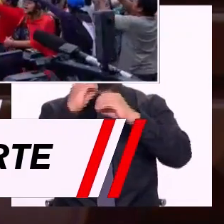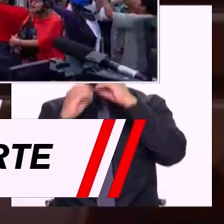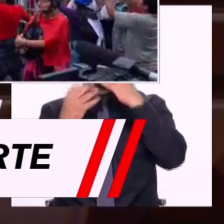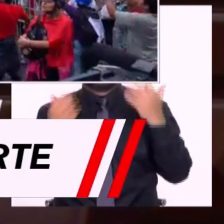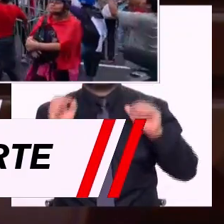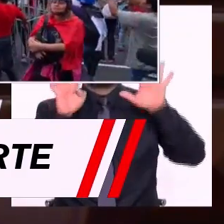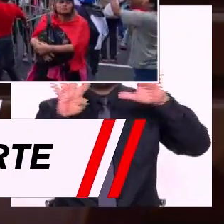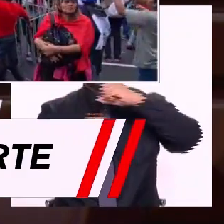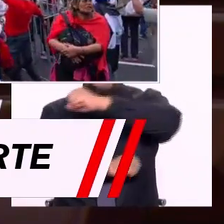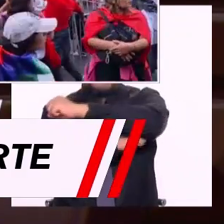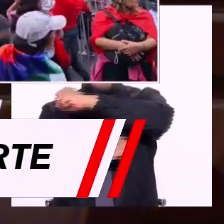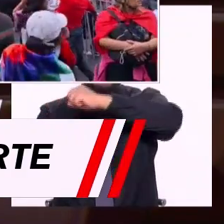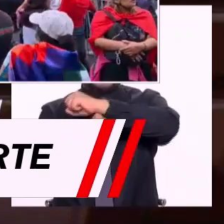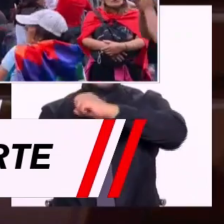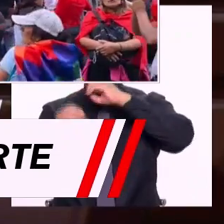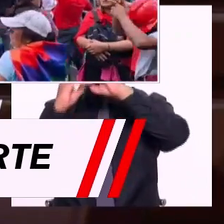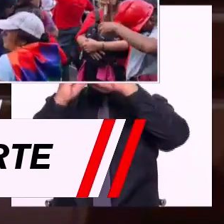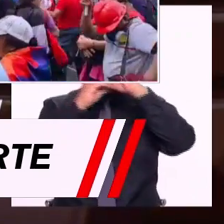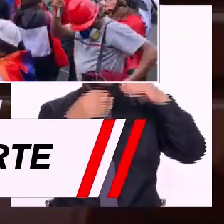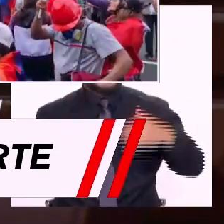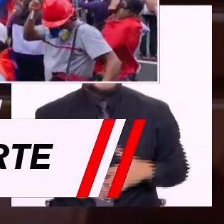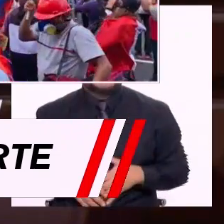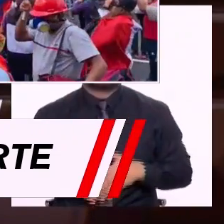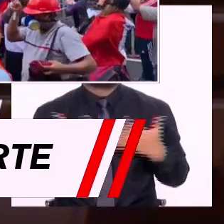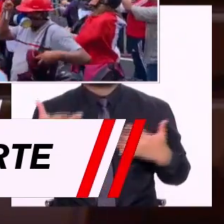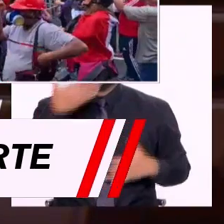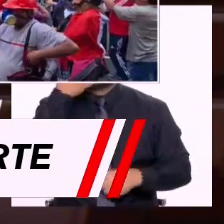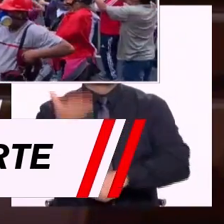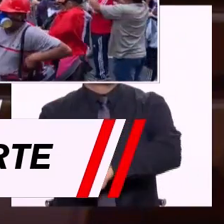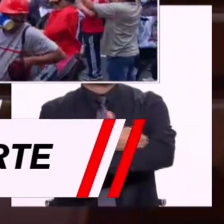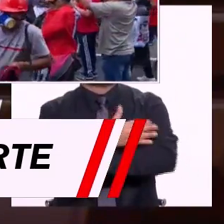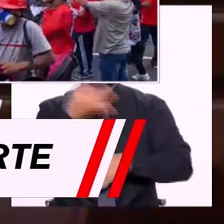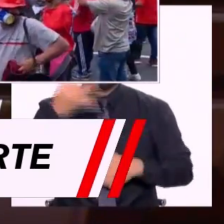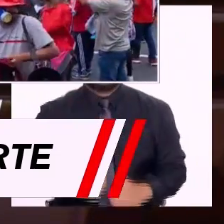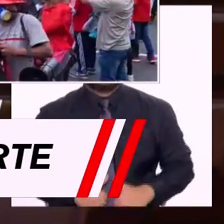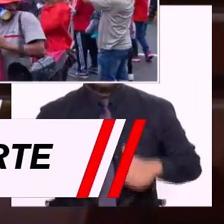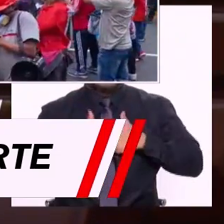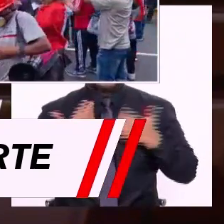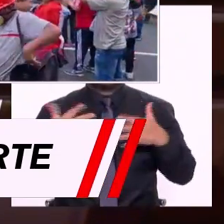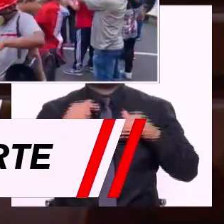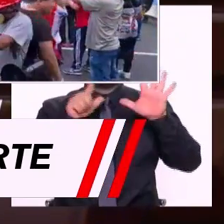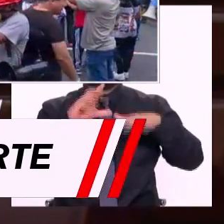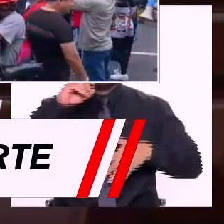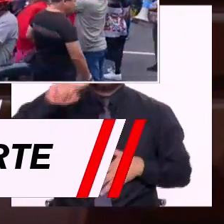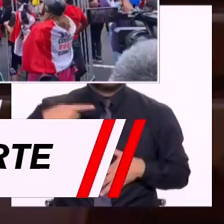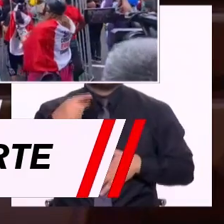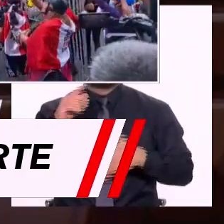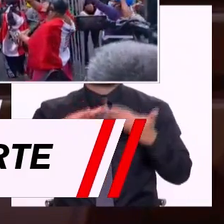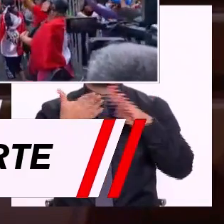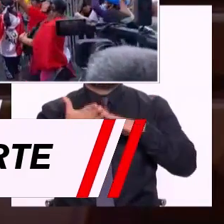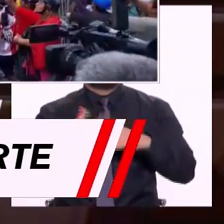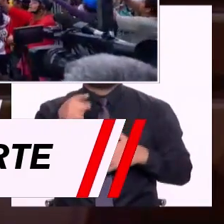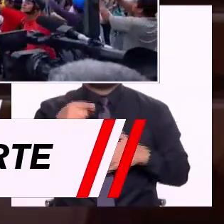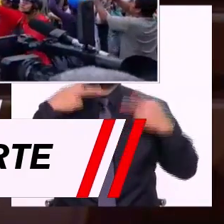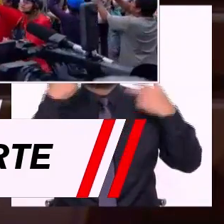la calidad de vida de unos 70.000 pobladores de la Selva Central en los departamentos de Pasco, Junín y